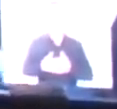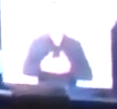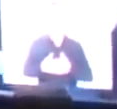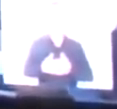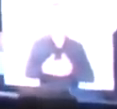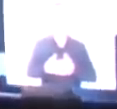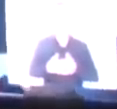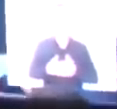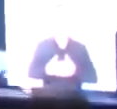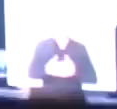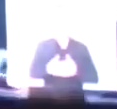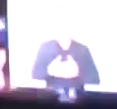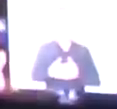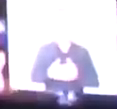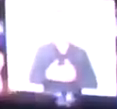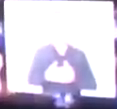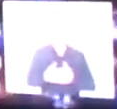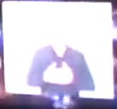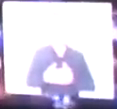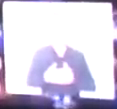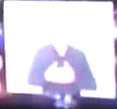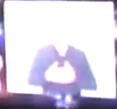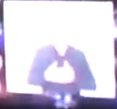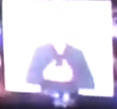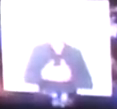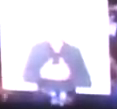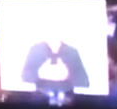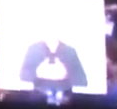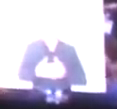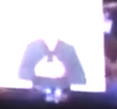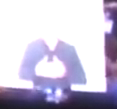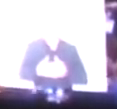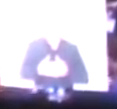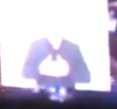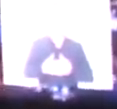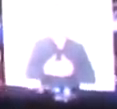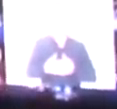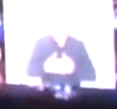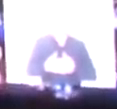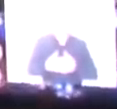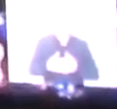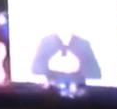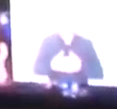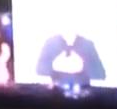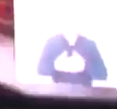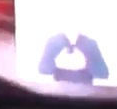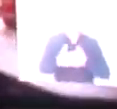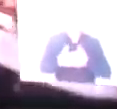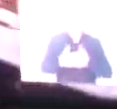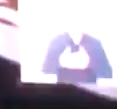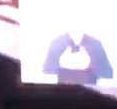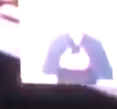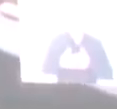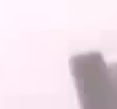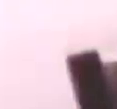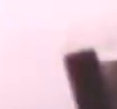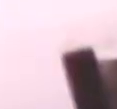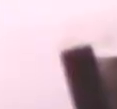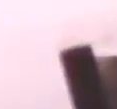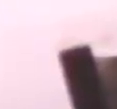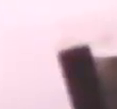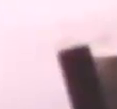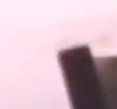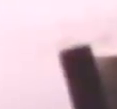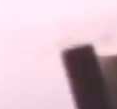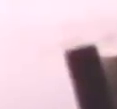mi pensión lo que me están dando de lo que yo ganaba un 60 por ciento de esta